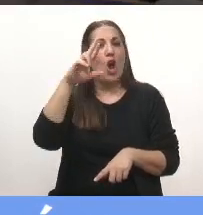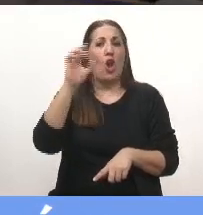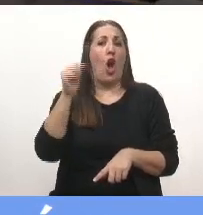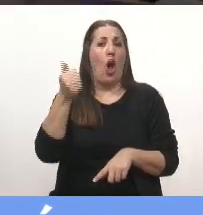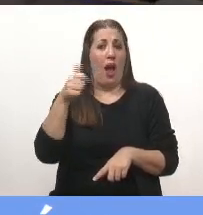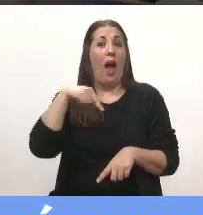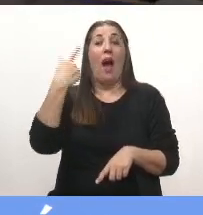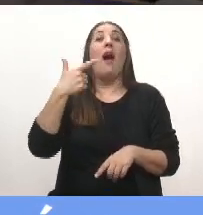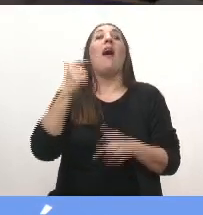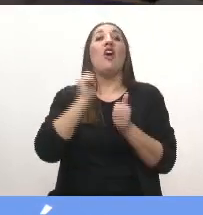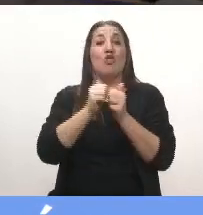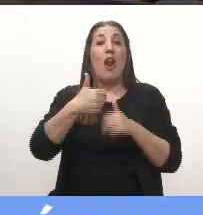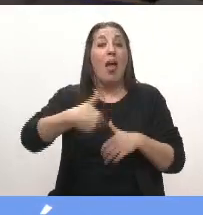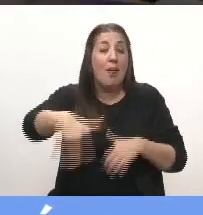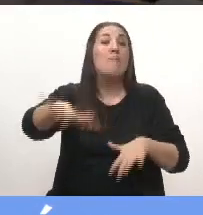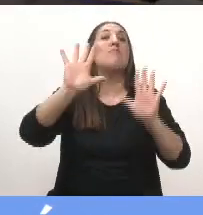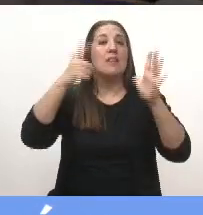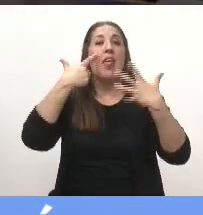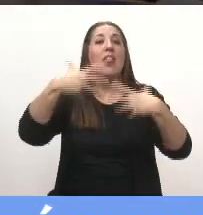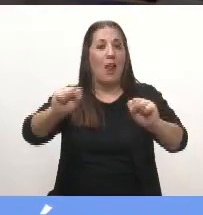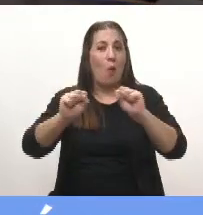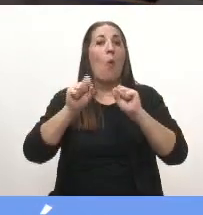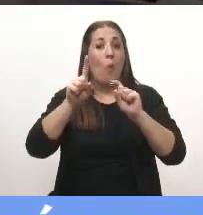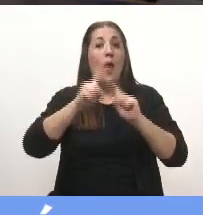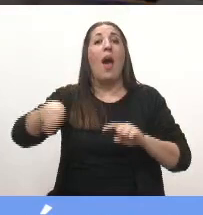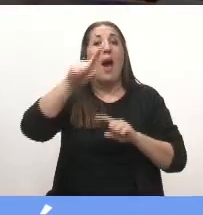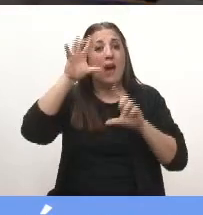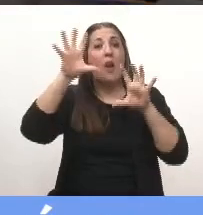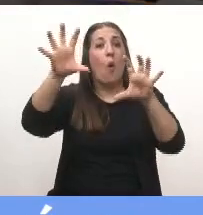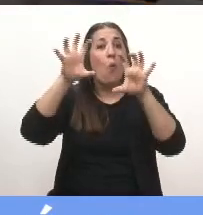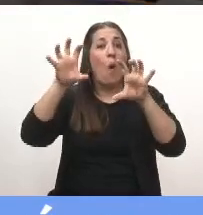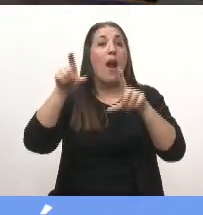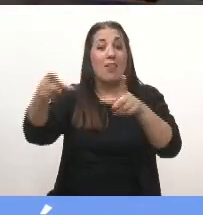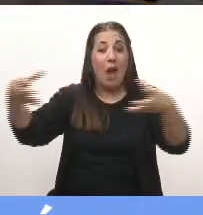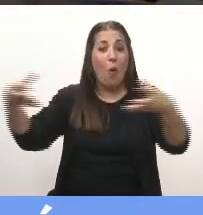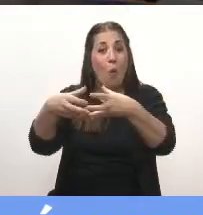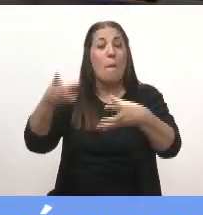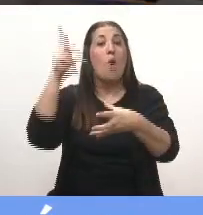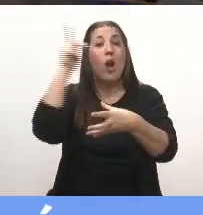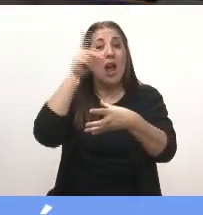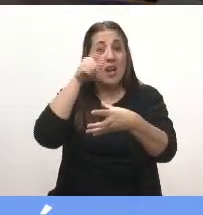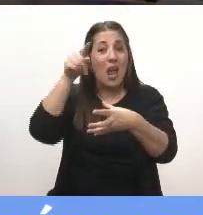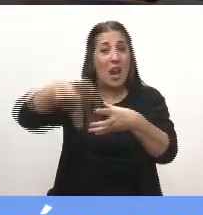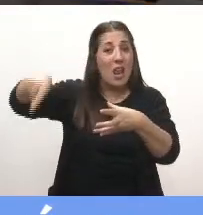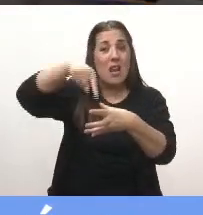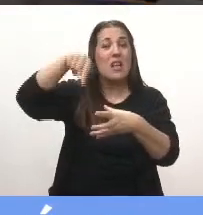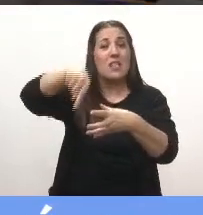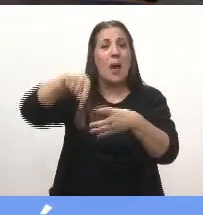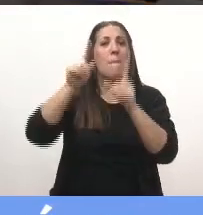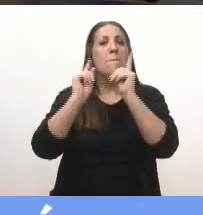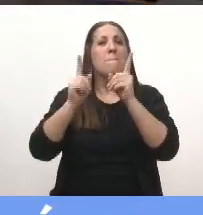a encargar de ponerlos en su lugar y de que se los recuerde muy bien a todos los kirchneristas como aquellos que se llevaron